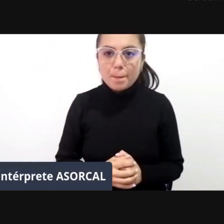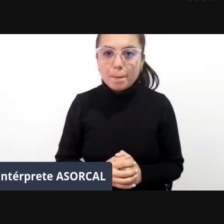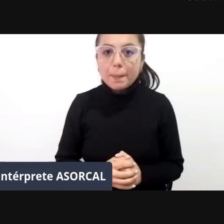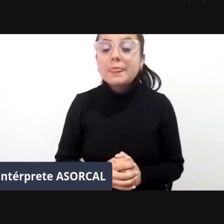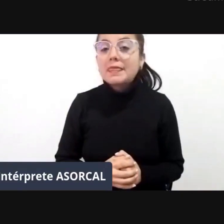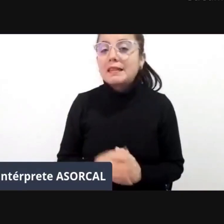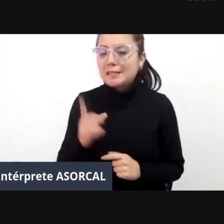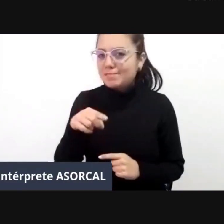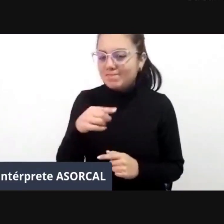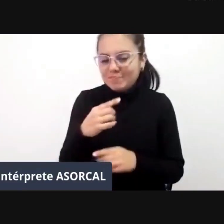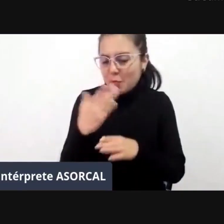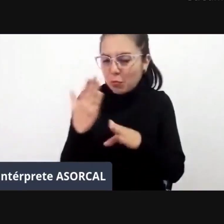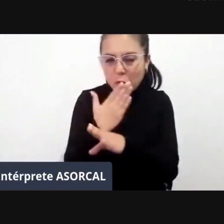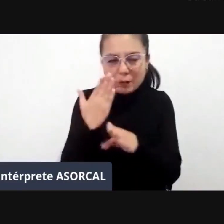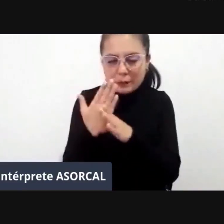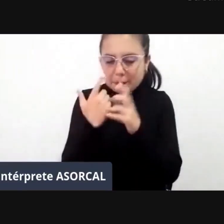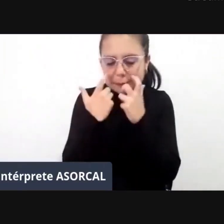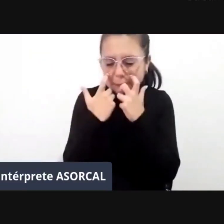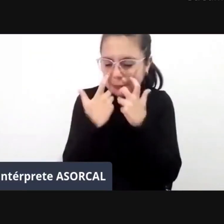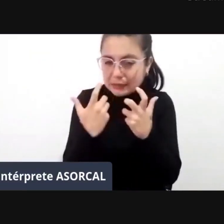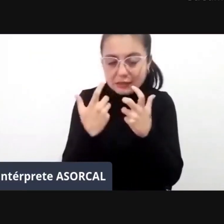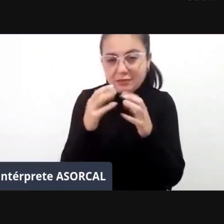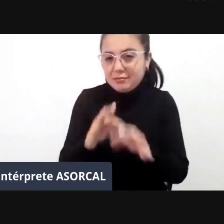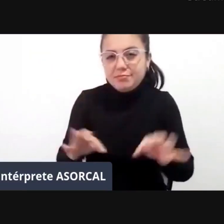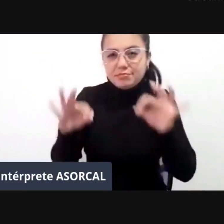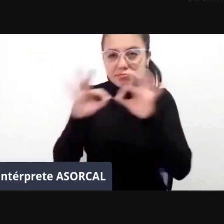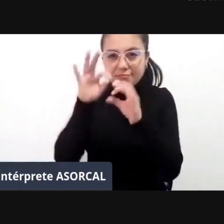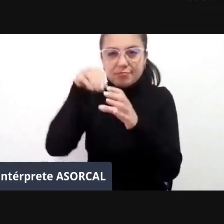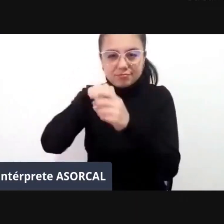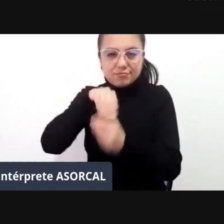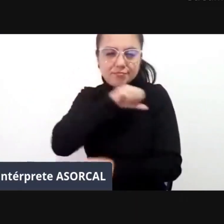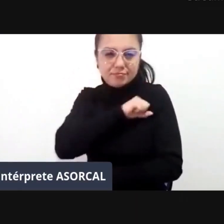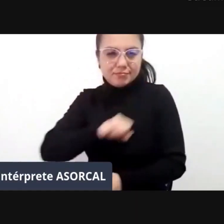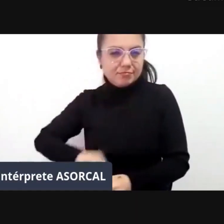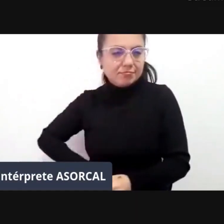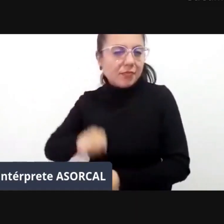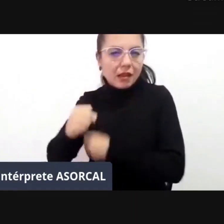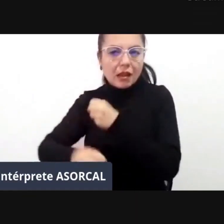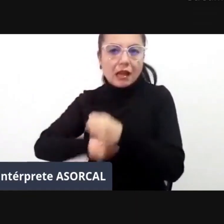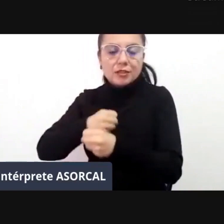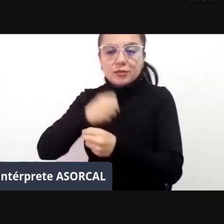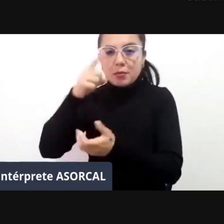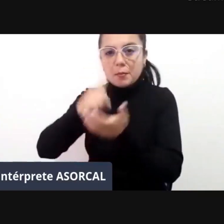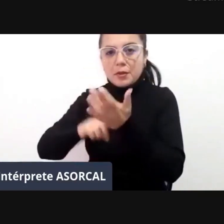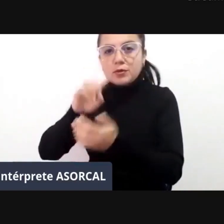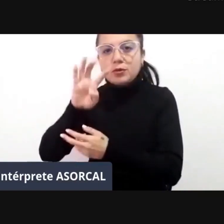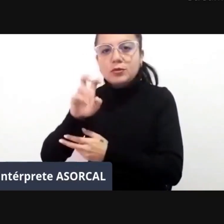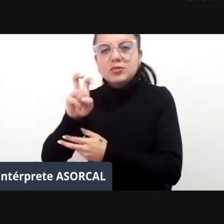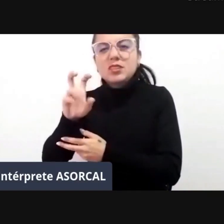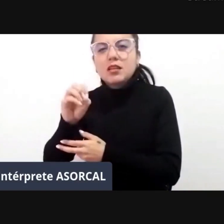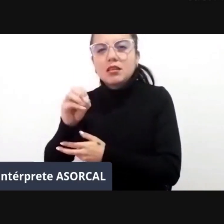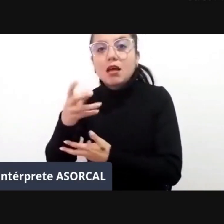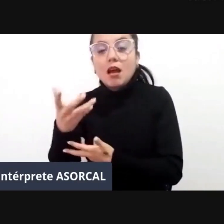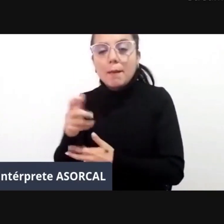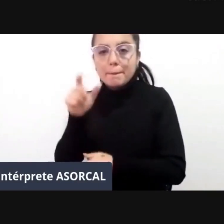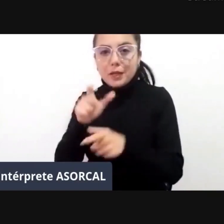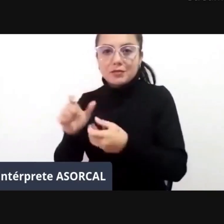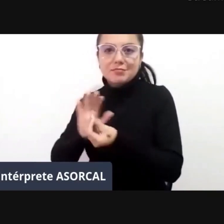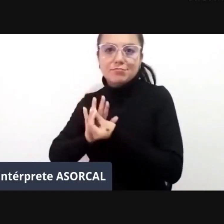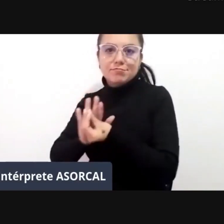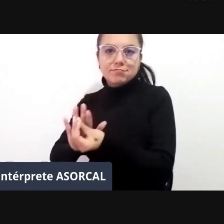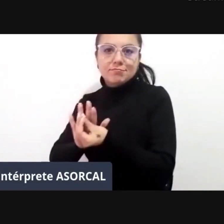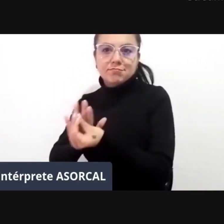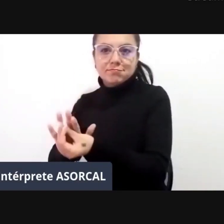importantes de El Salvador de fines de los años 70, los desplazados internos y externos, o sea,